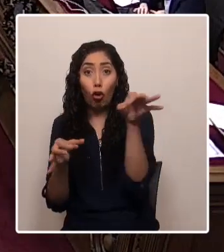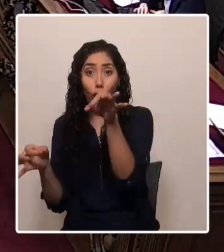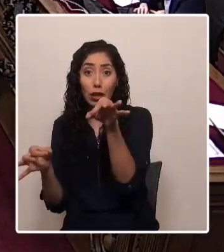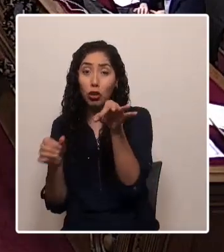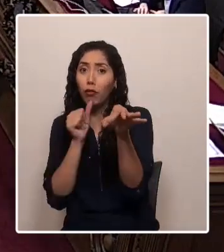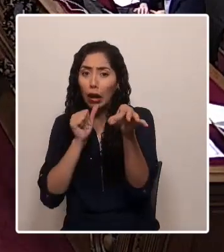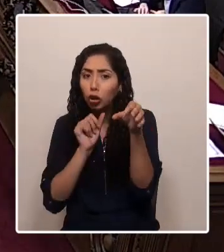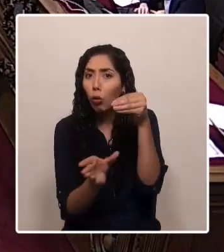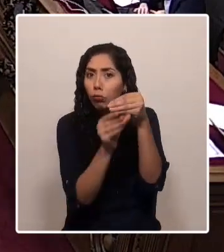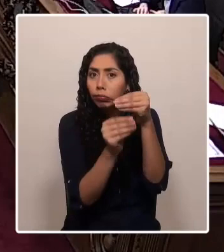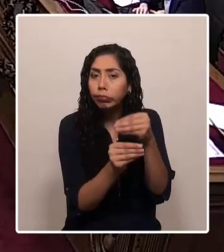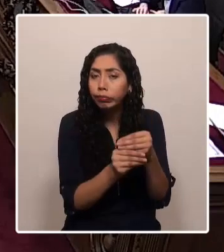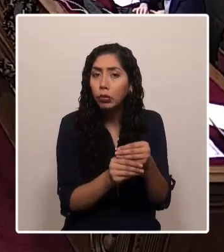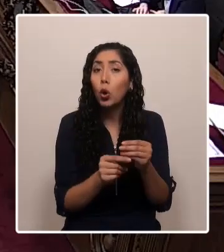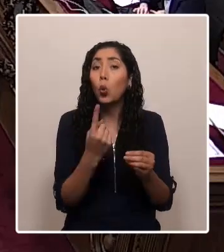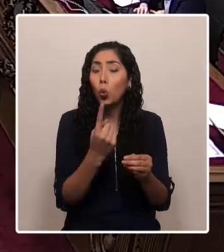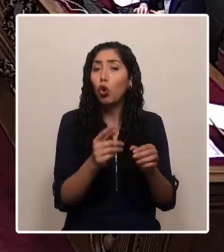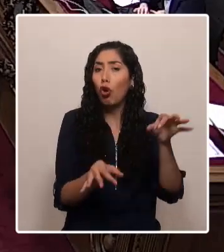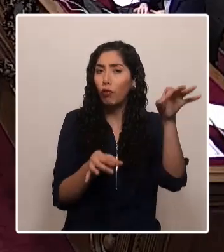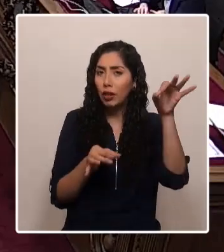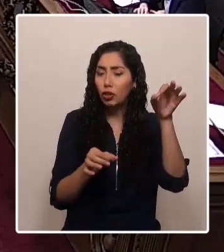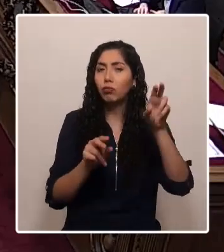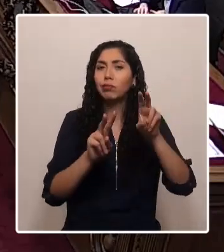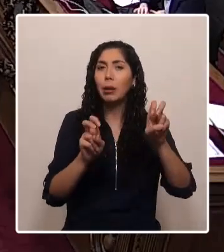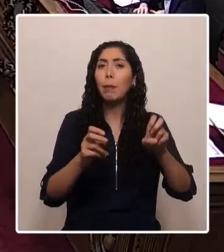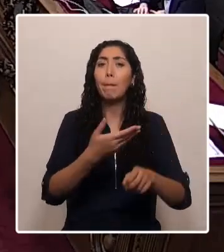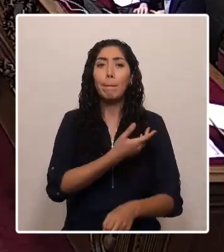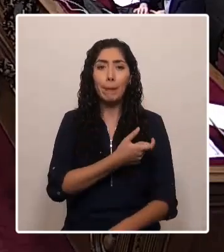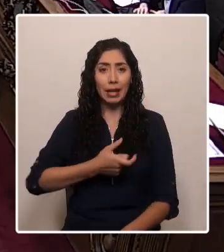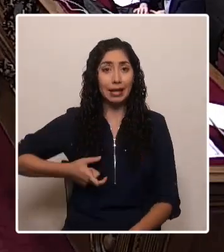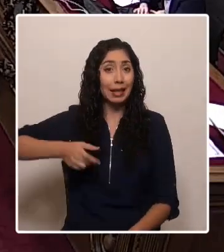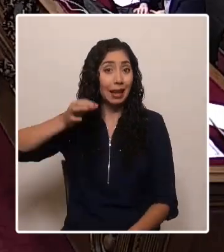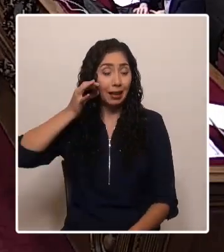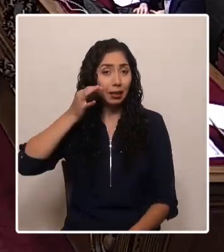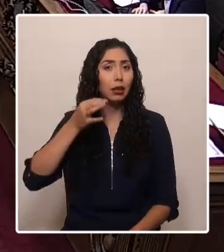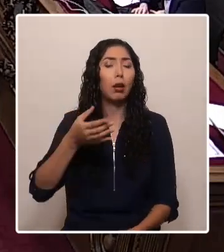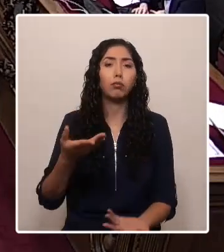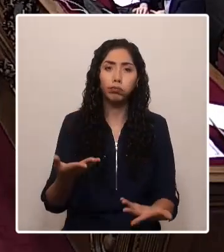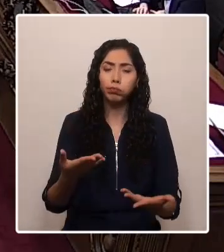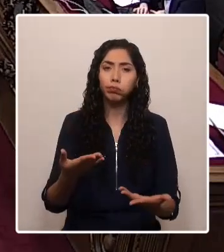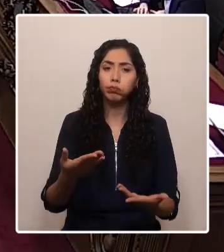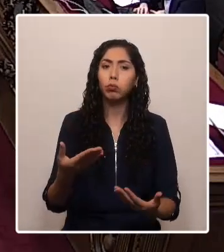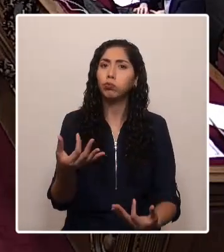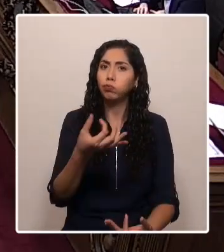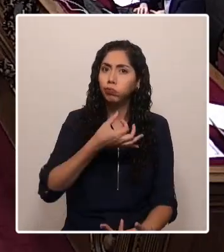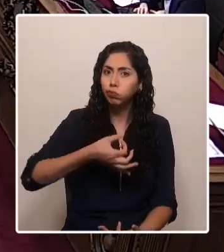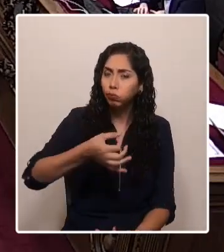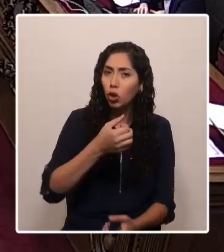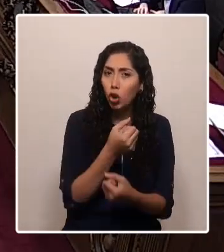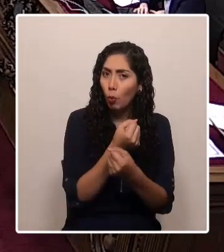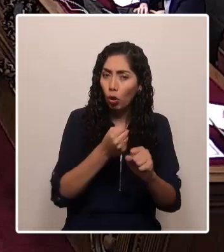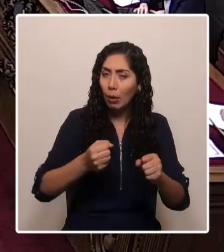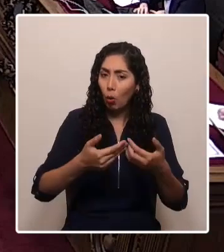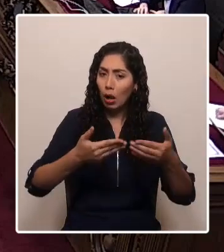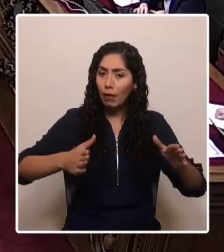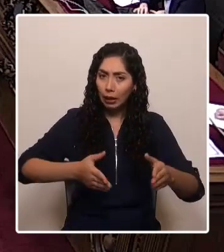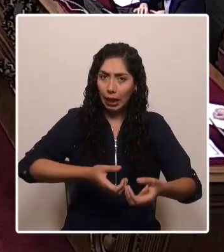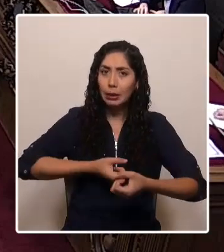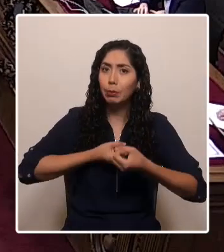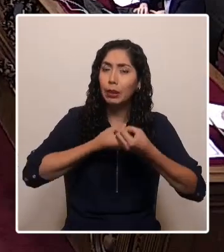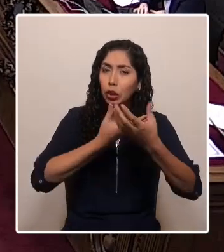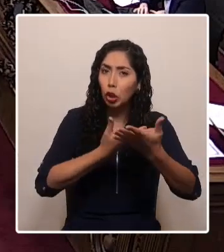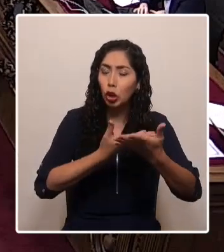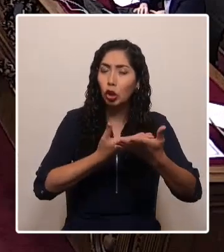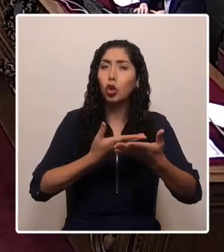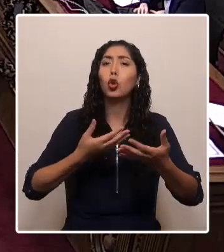relacionado con las instrucciones que la presidenta nos ha dado, coartando nuestra libertad de expresión y pauteándonos respecto de lo que debemos decir